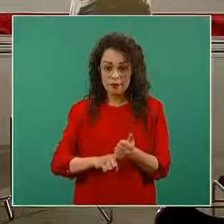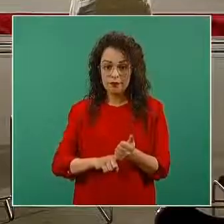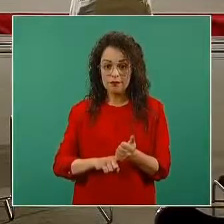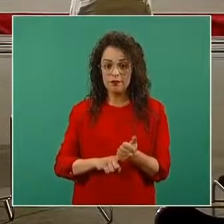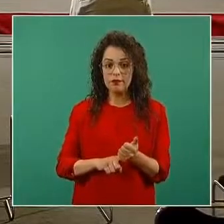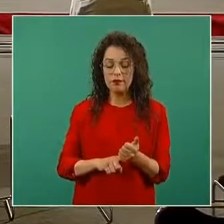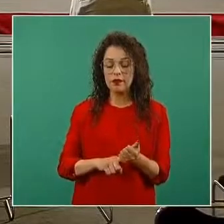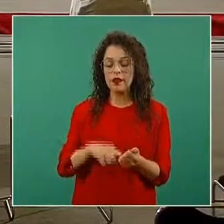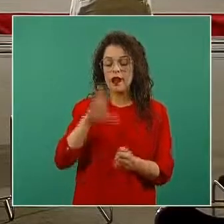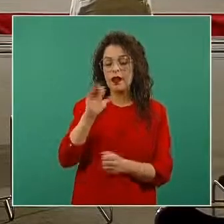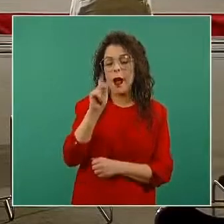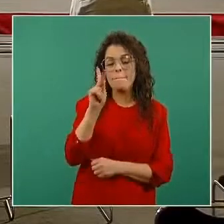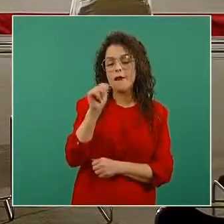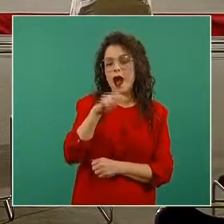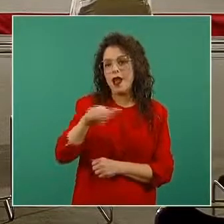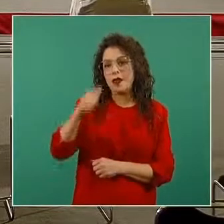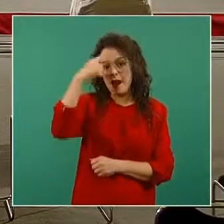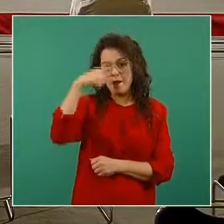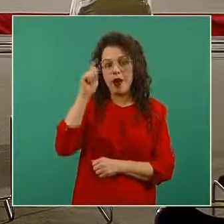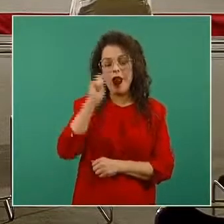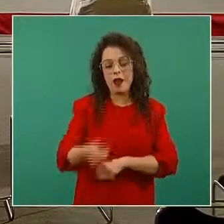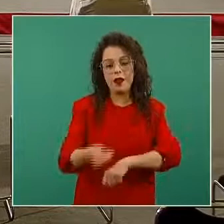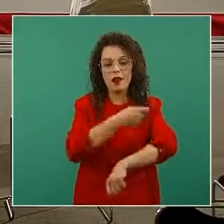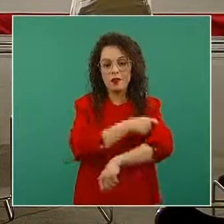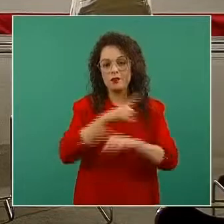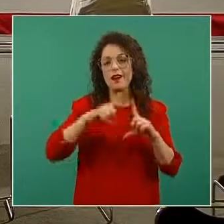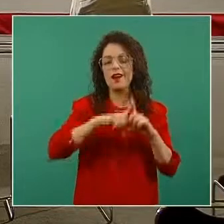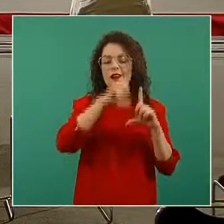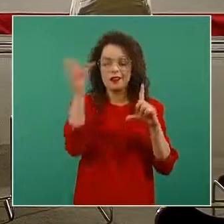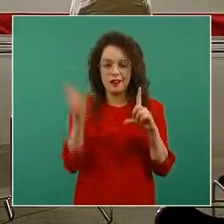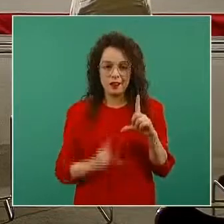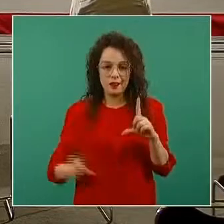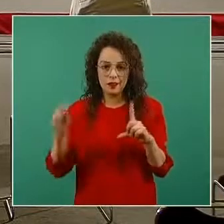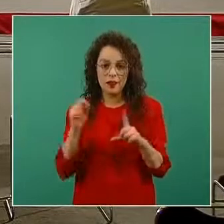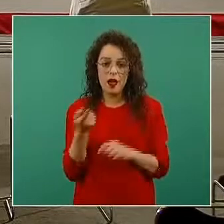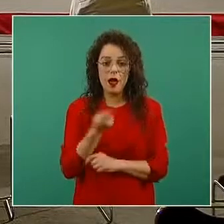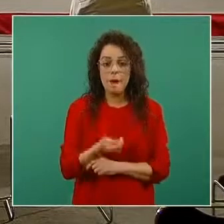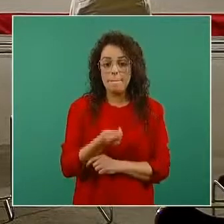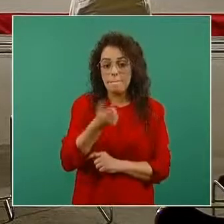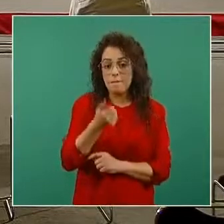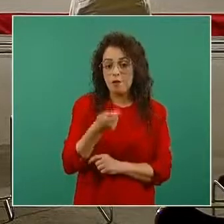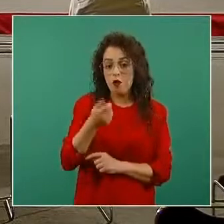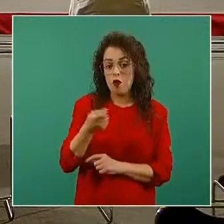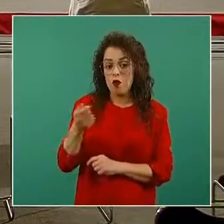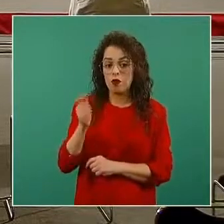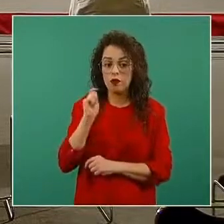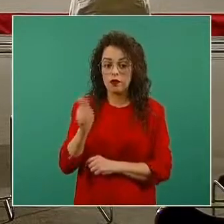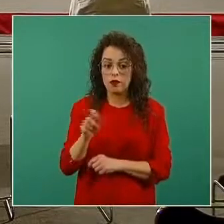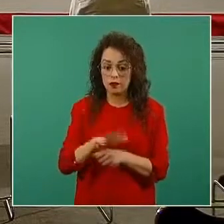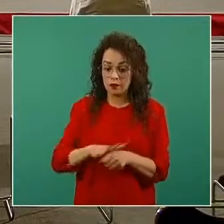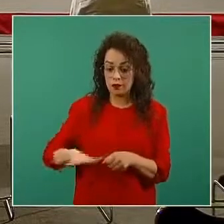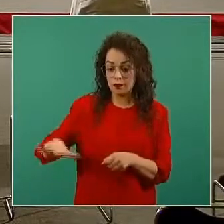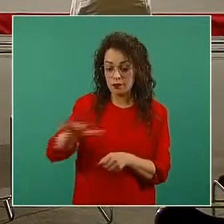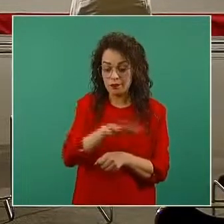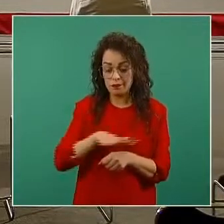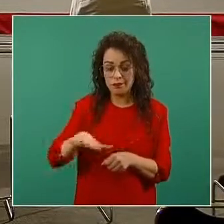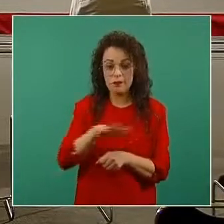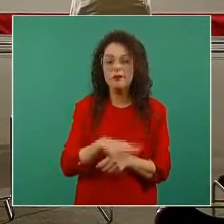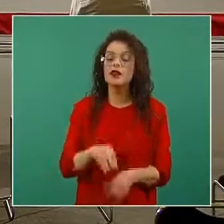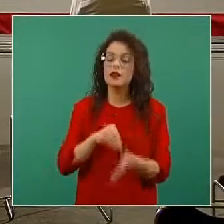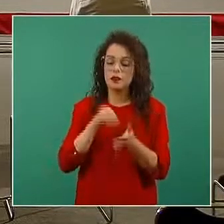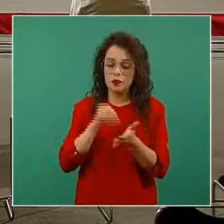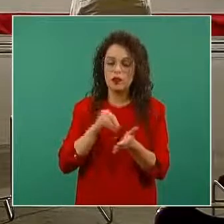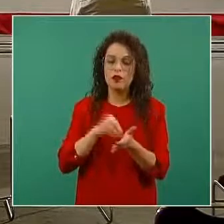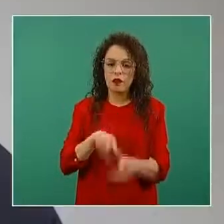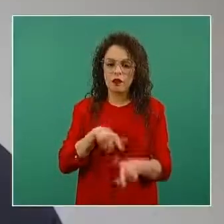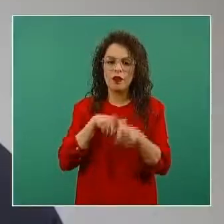vacunación. Son de hecho pocas las dependencias que dentro de estos ejercicios de veda electoral todavía pueden continuar